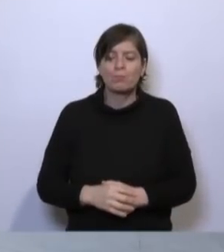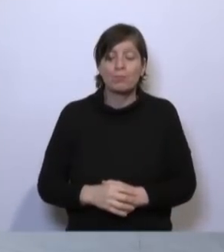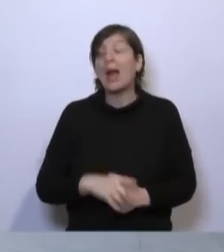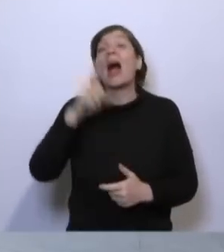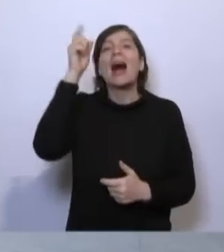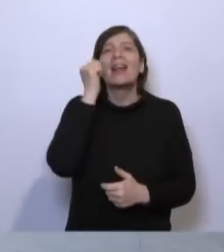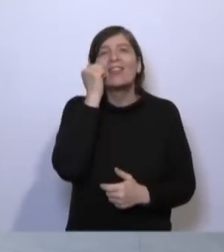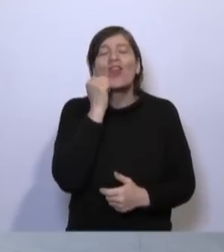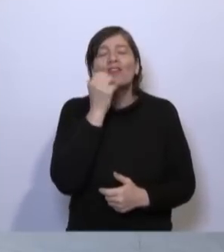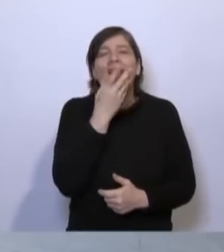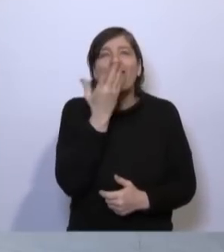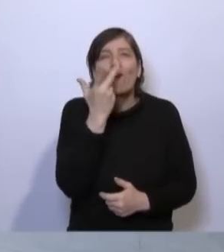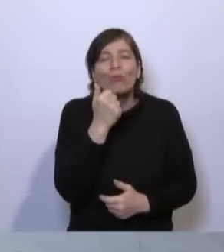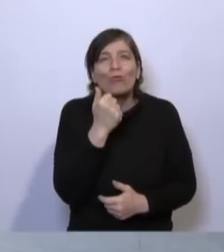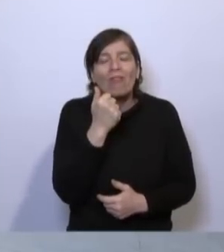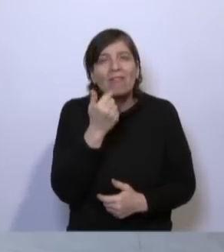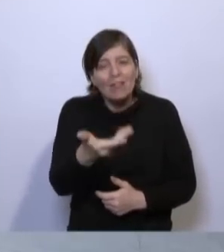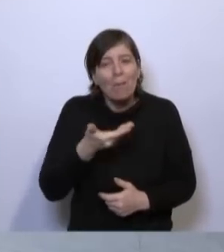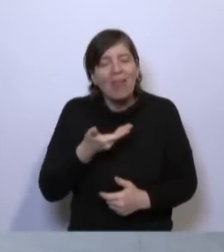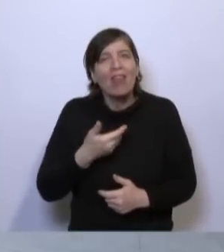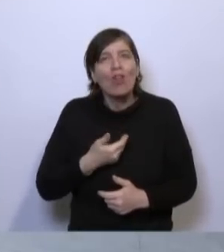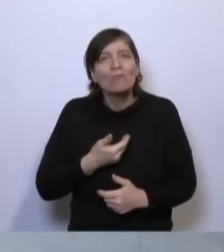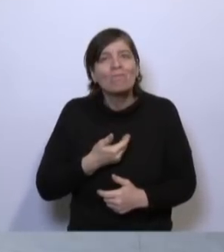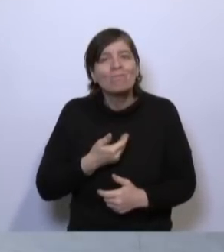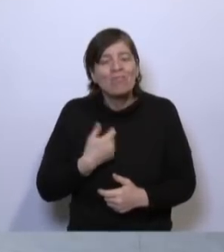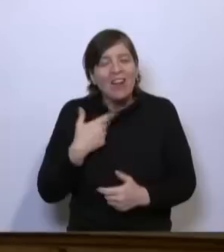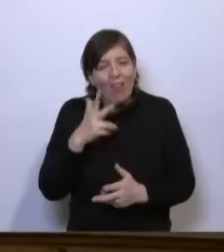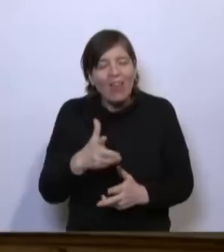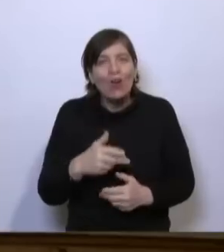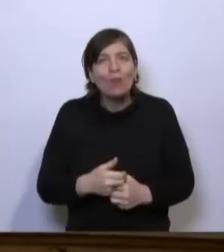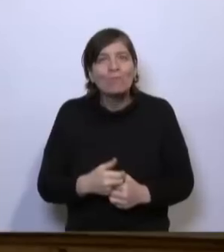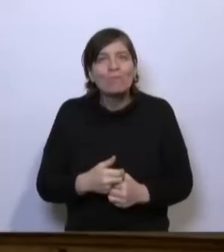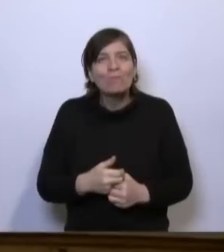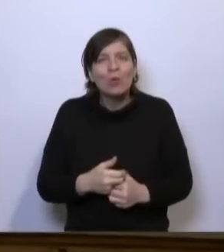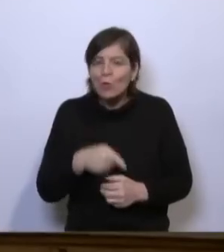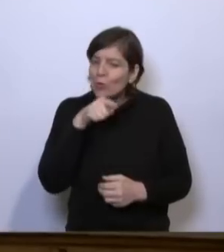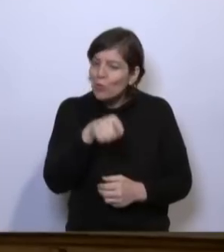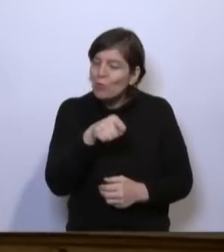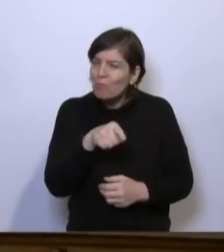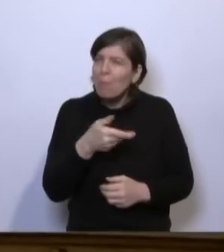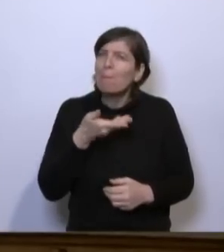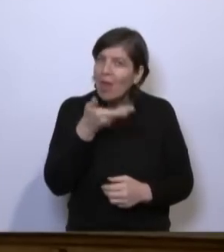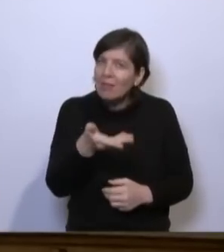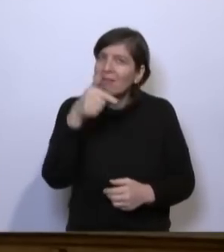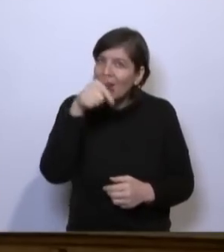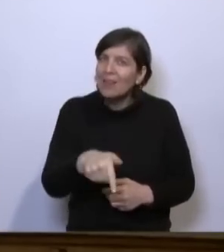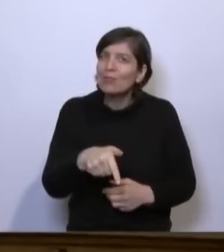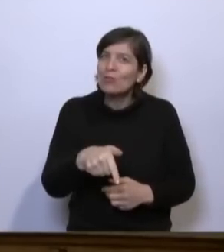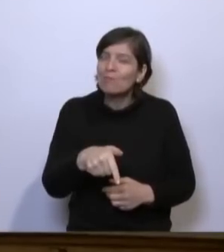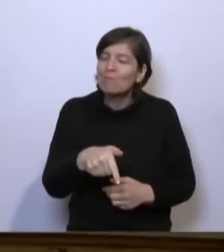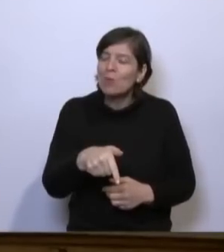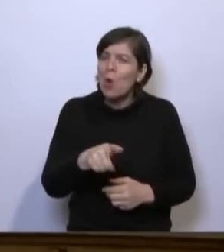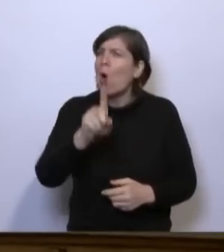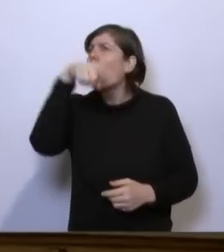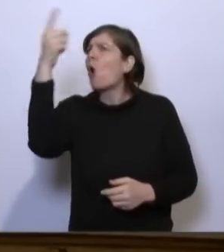Al Señor le agradó que Salomón le hiciera este pedido y le dijo: porque tú has pedido esto y